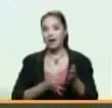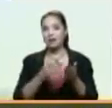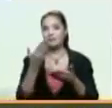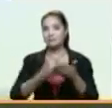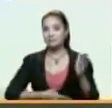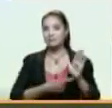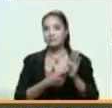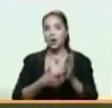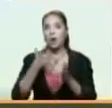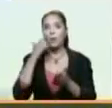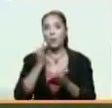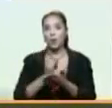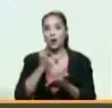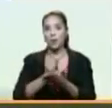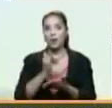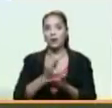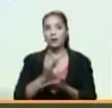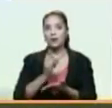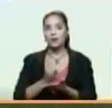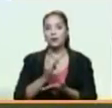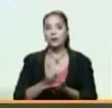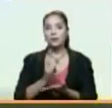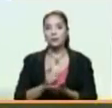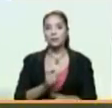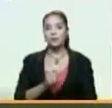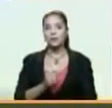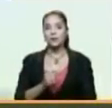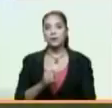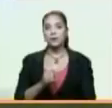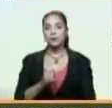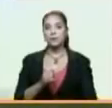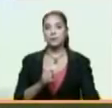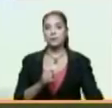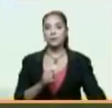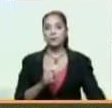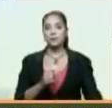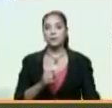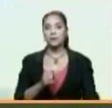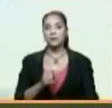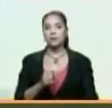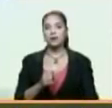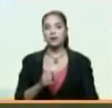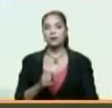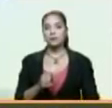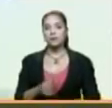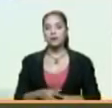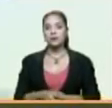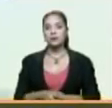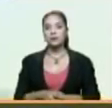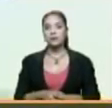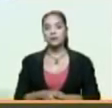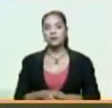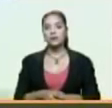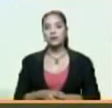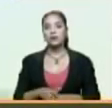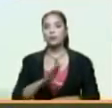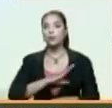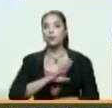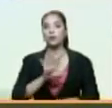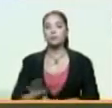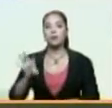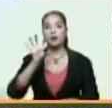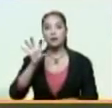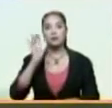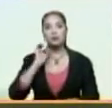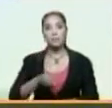plena prueba de una pluralidad de delitos que afectan el patrimonio del país, pero que también